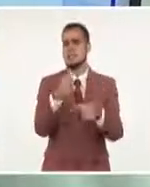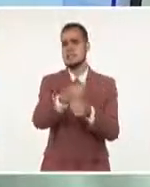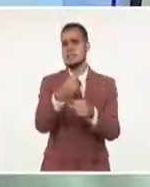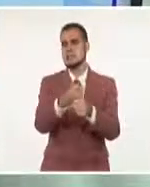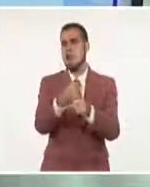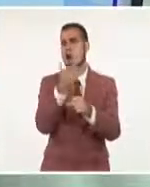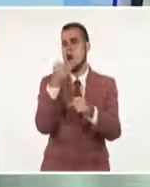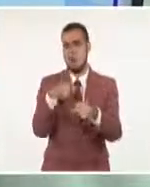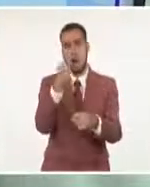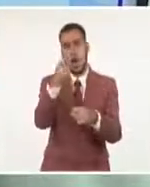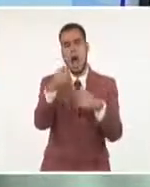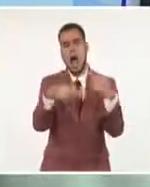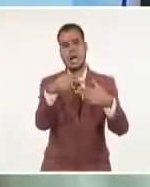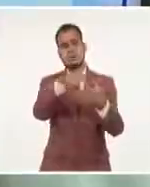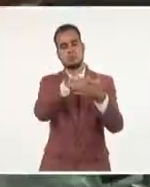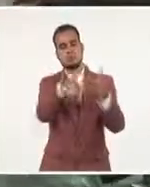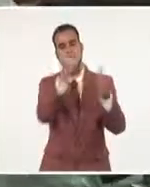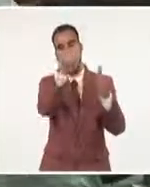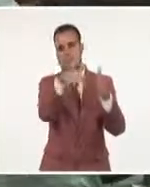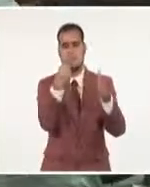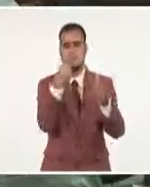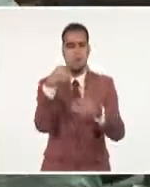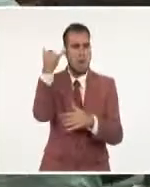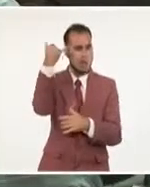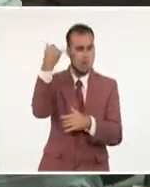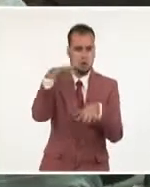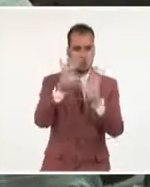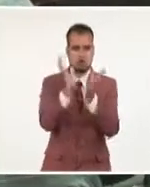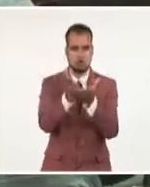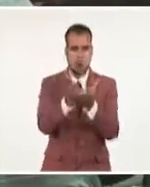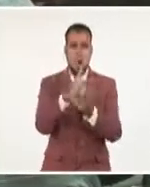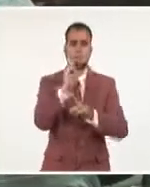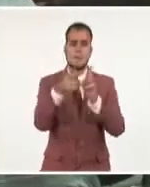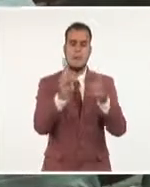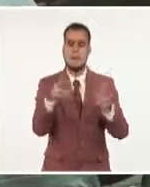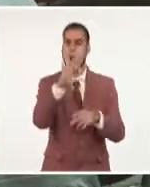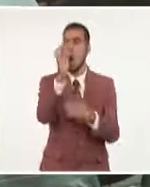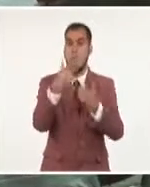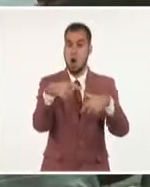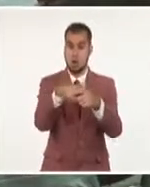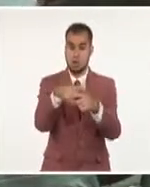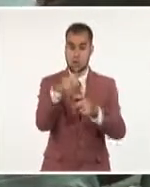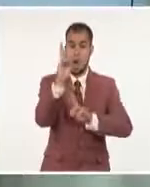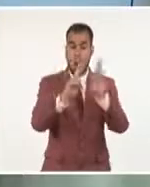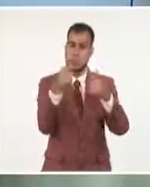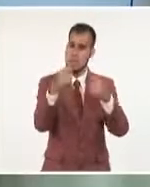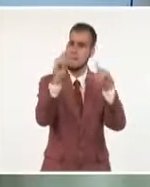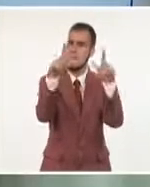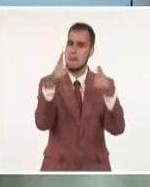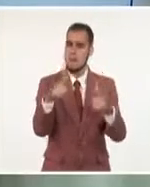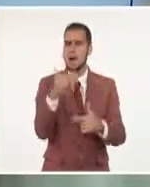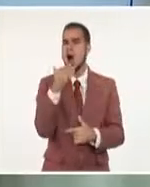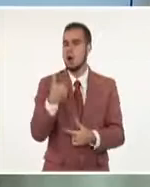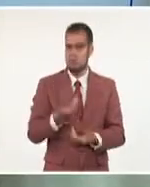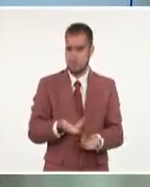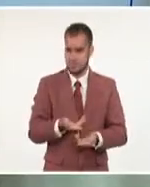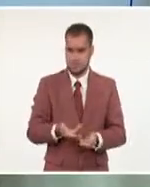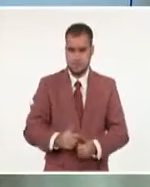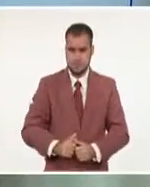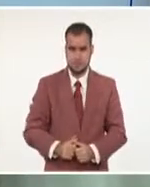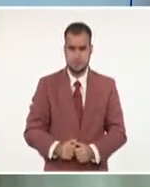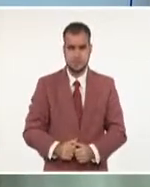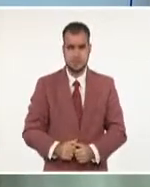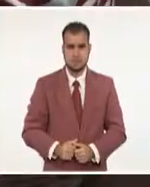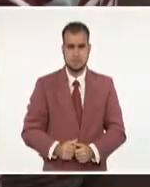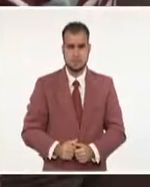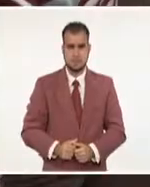diseñado aquí para implementar las ideas, conceptos y directrices emanados del octavo Congreso del Partido, estrategia que tiene como principio